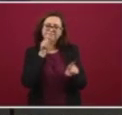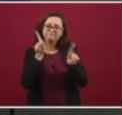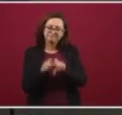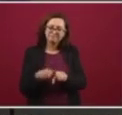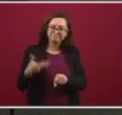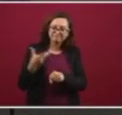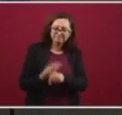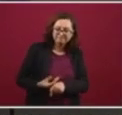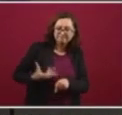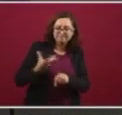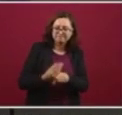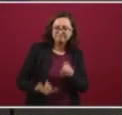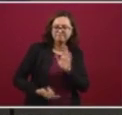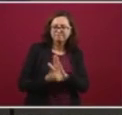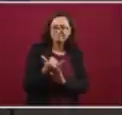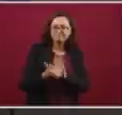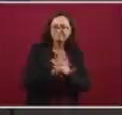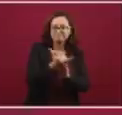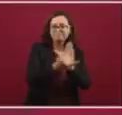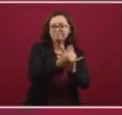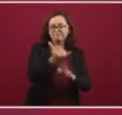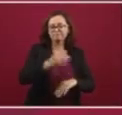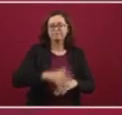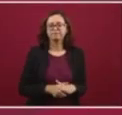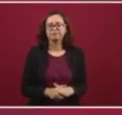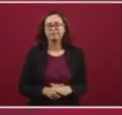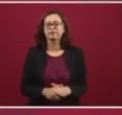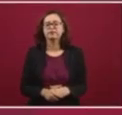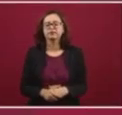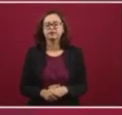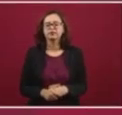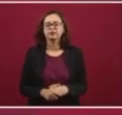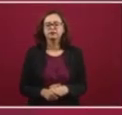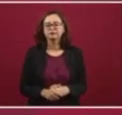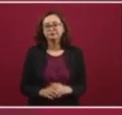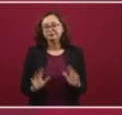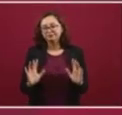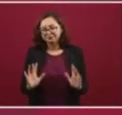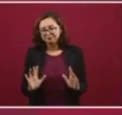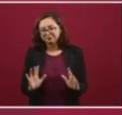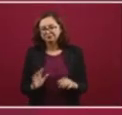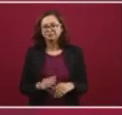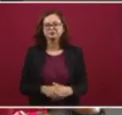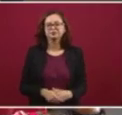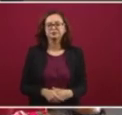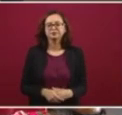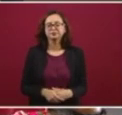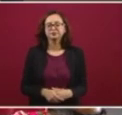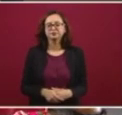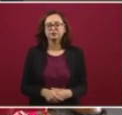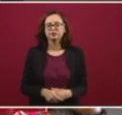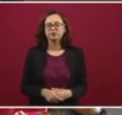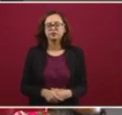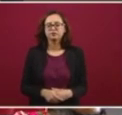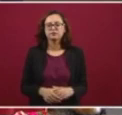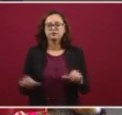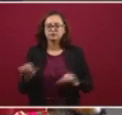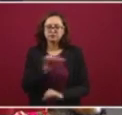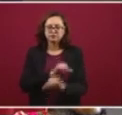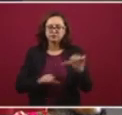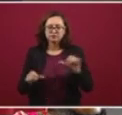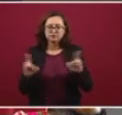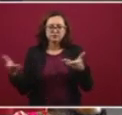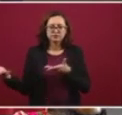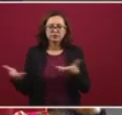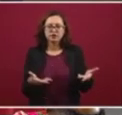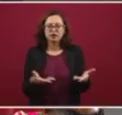la venta de las joyas. Bueno, Entonces, vamos a dejarle la palabra